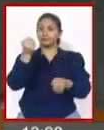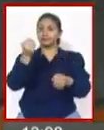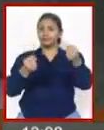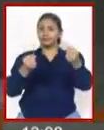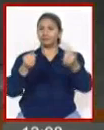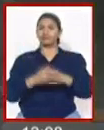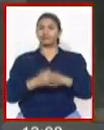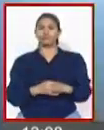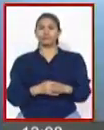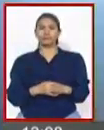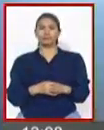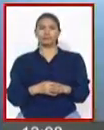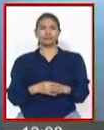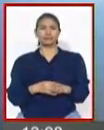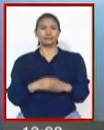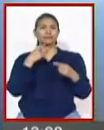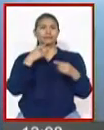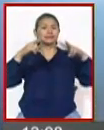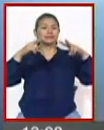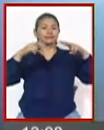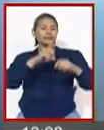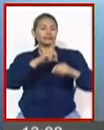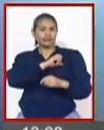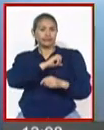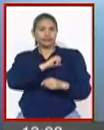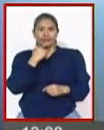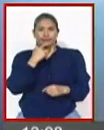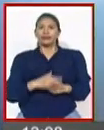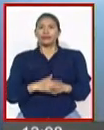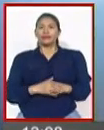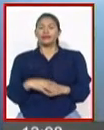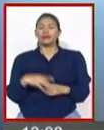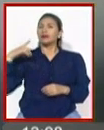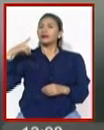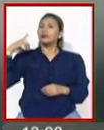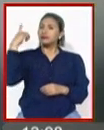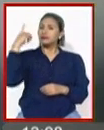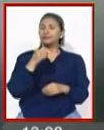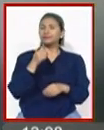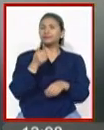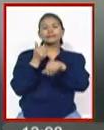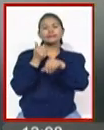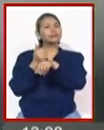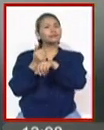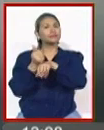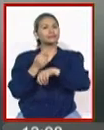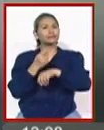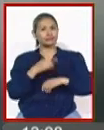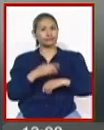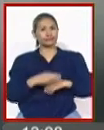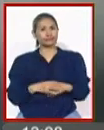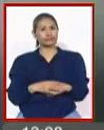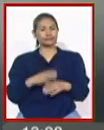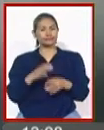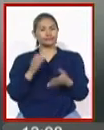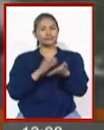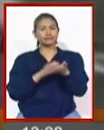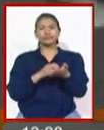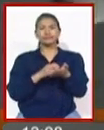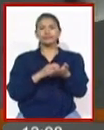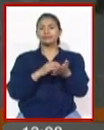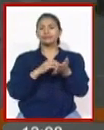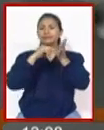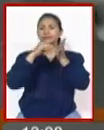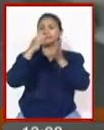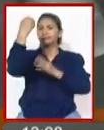el Ministerio Público. Según las investigaciones policiales preliminares, el exceso de velocidad sería uno de los factores, además de la falta de